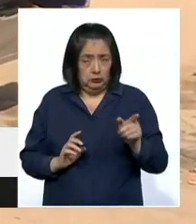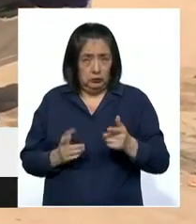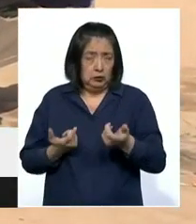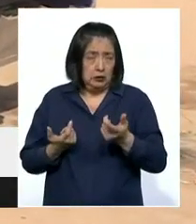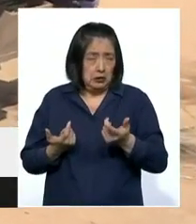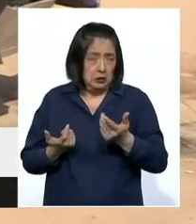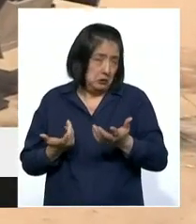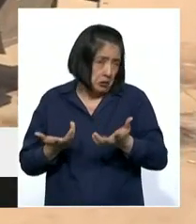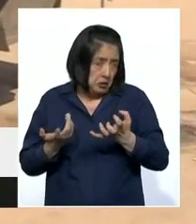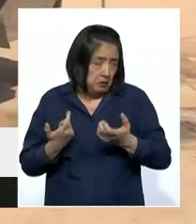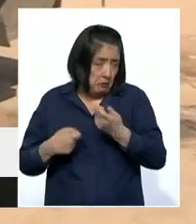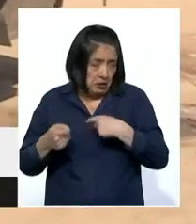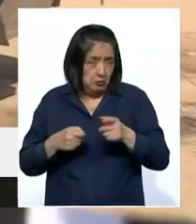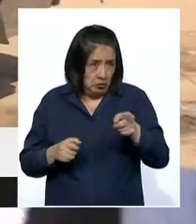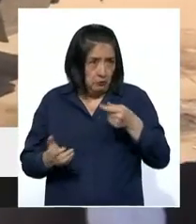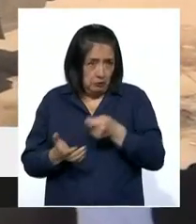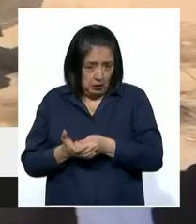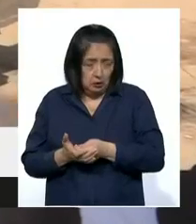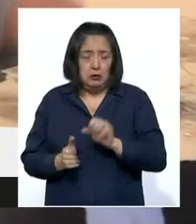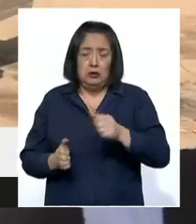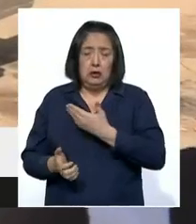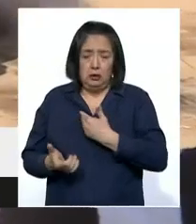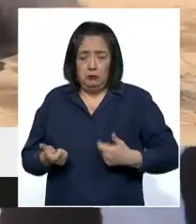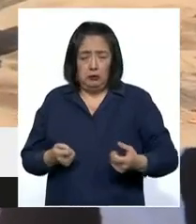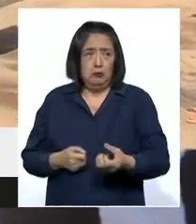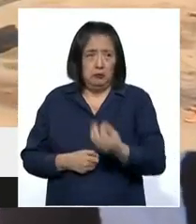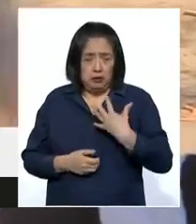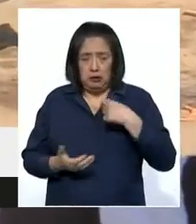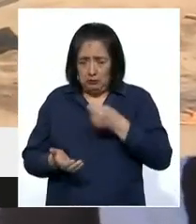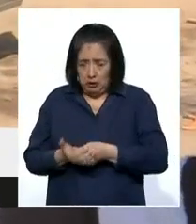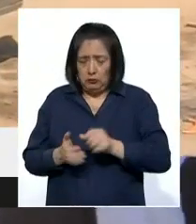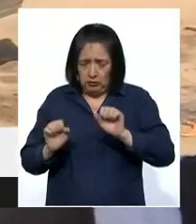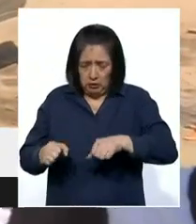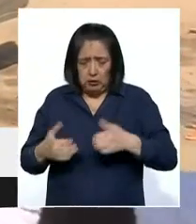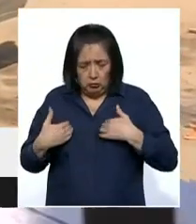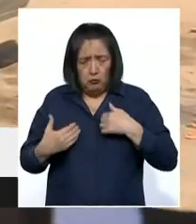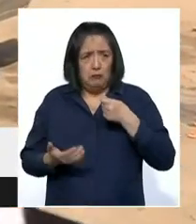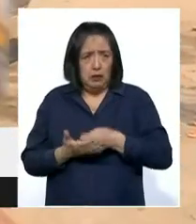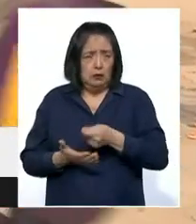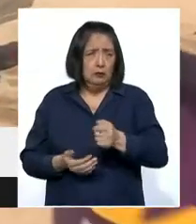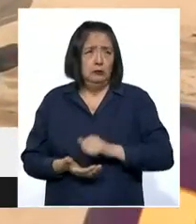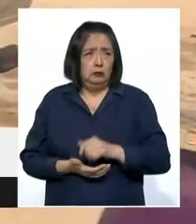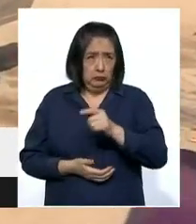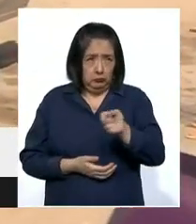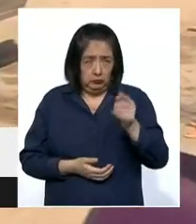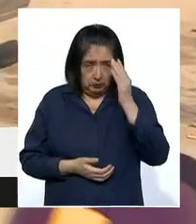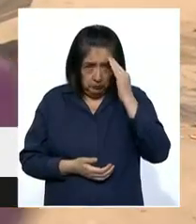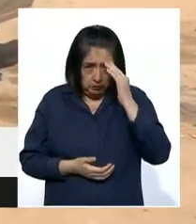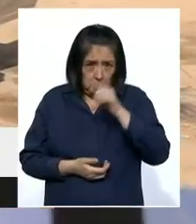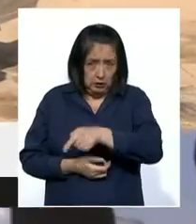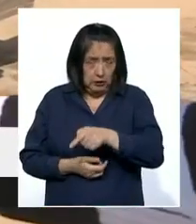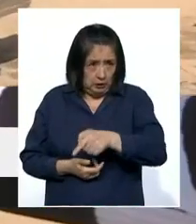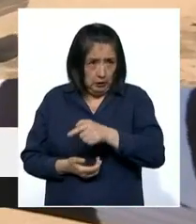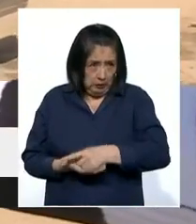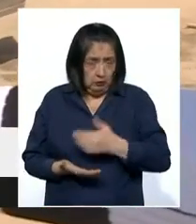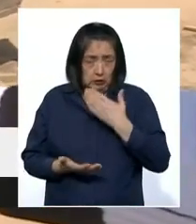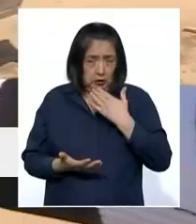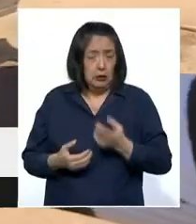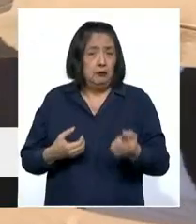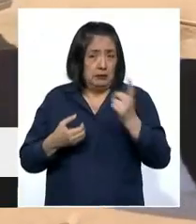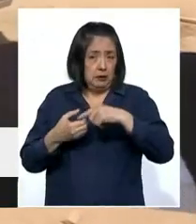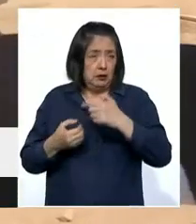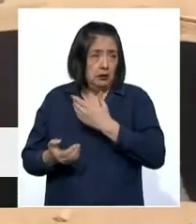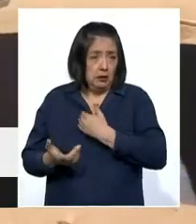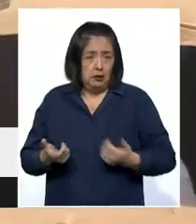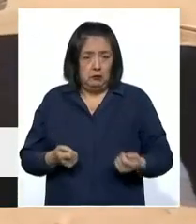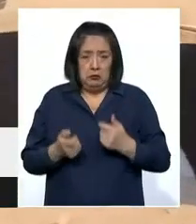venderle la propiedad usted pagaría que el estado me la dice tengo que pagar los pagos señorita ahora usted sabía que esto era propiedad del Estado el